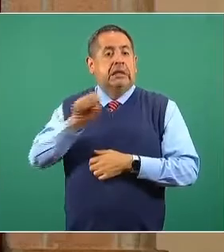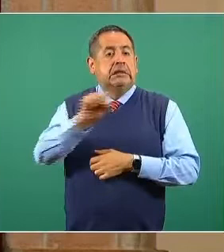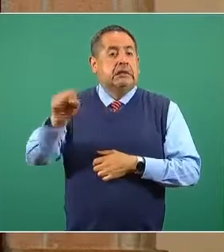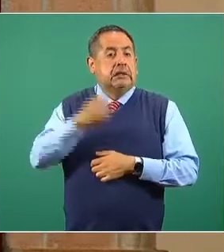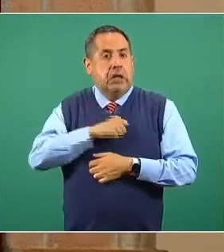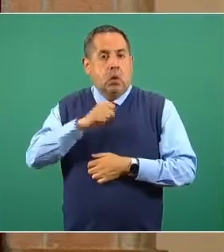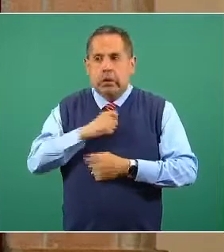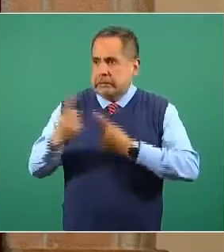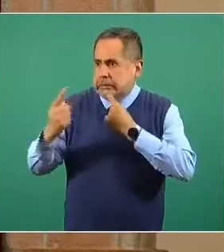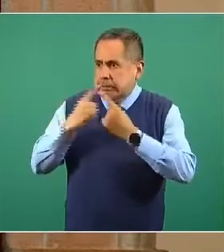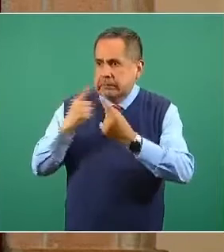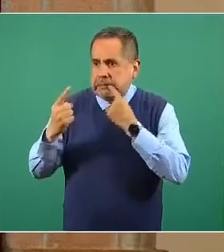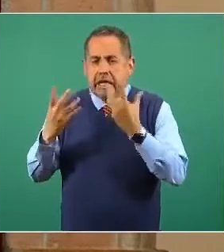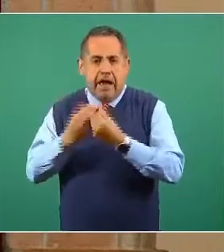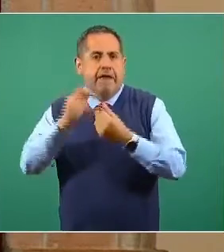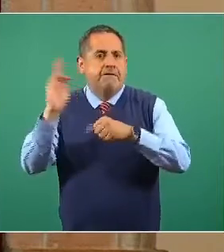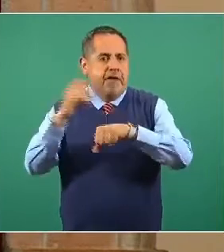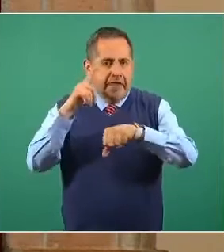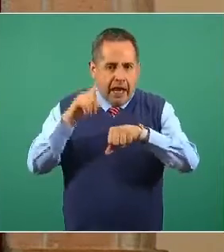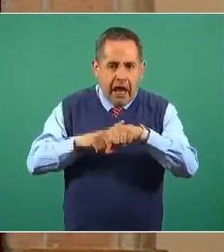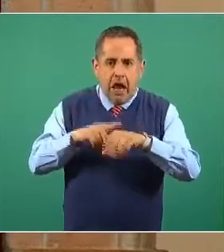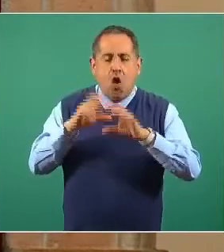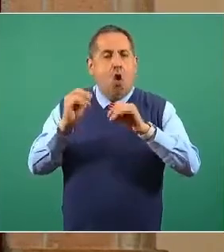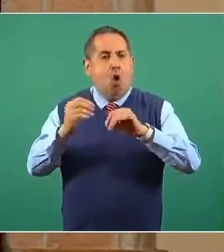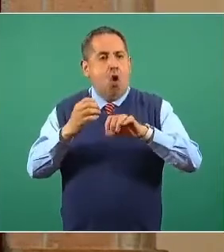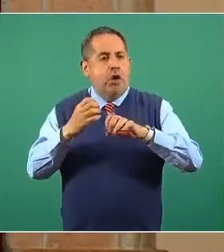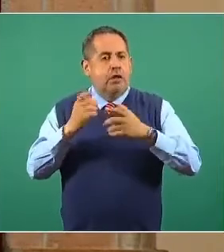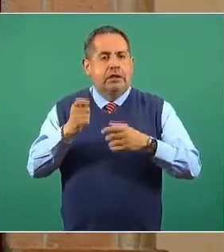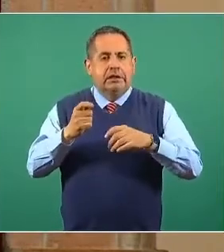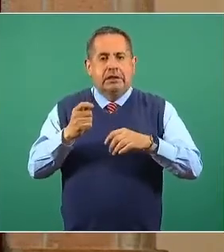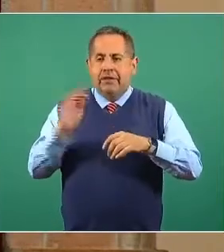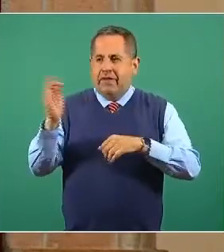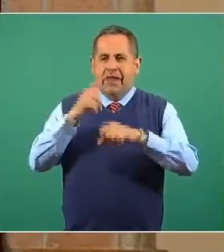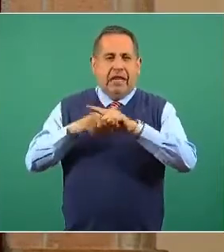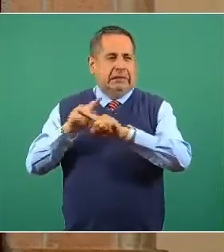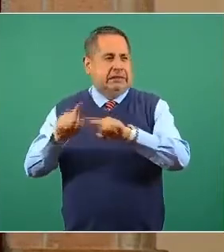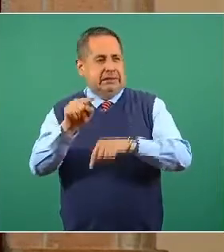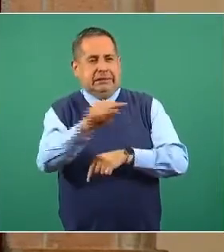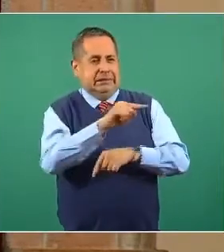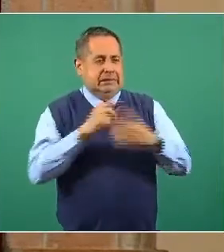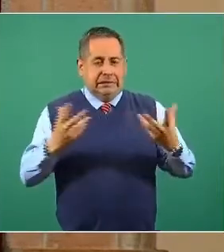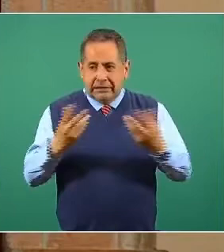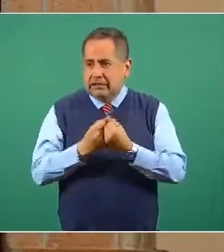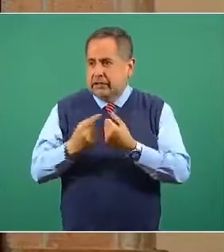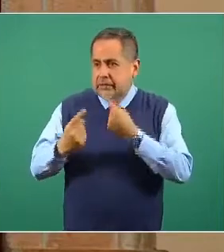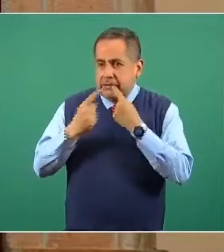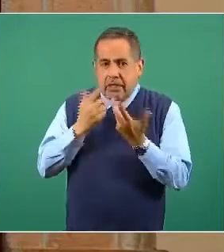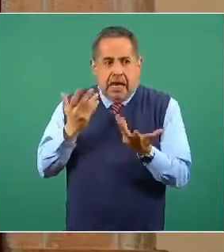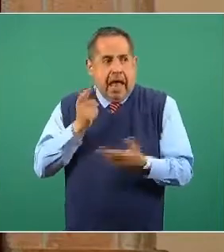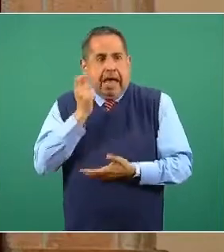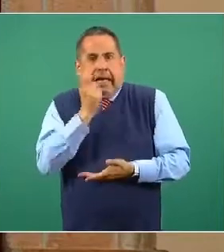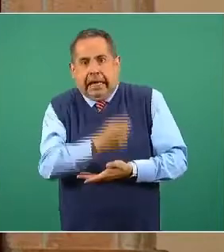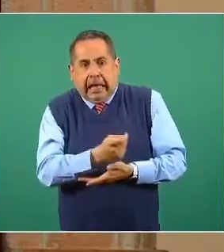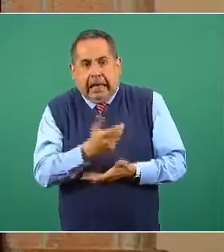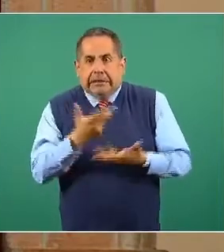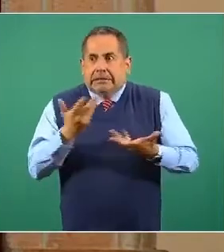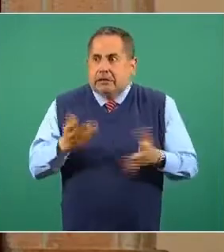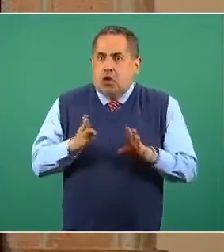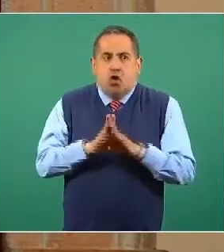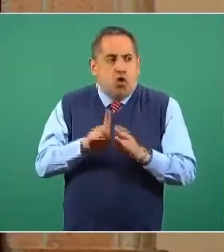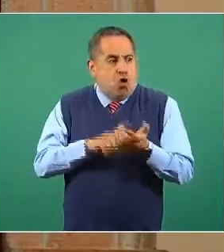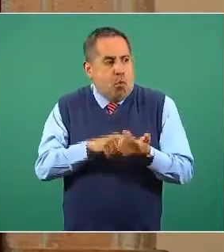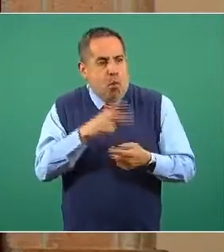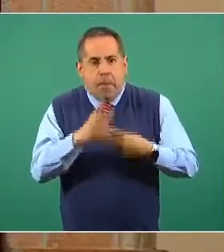Salud Federal, otras dependencias también del ámbito federal, para efectos de empezar a conocer primero qué es